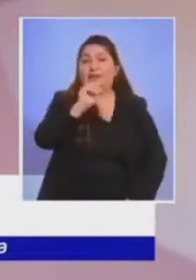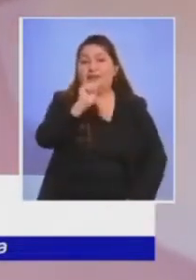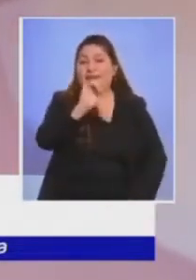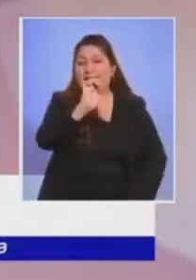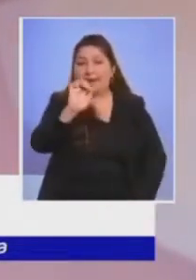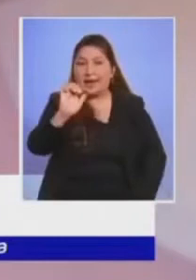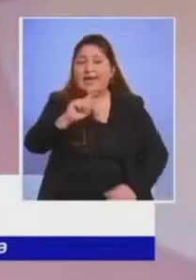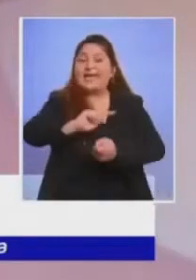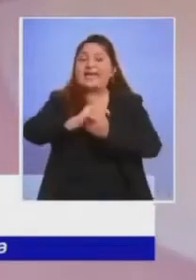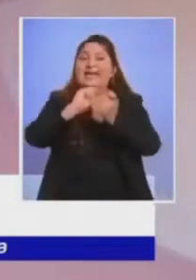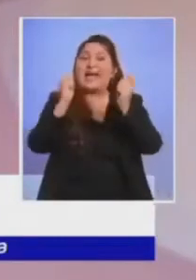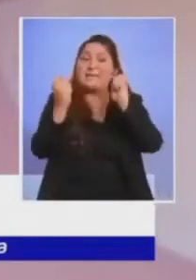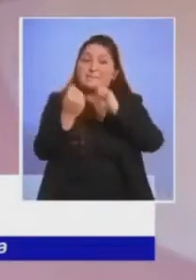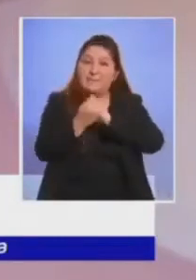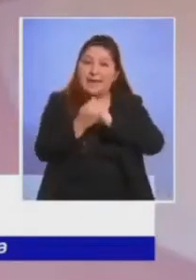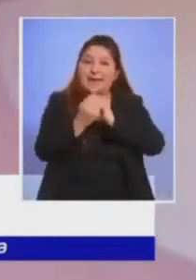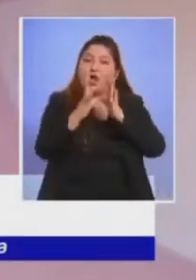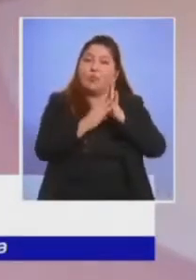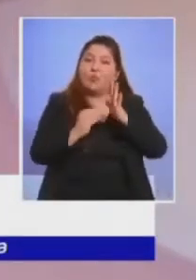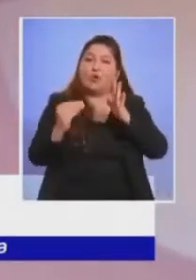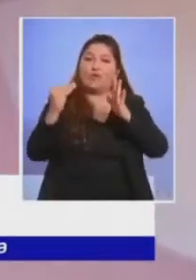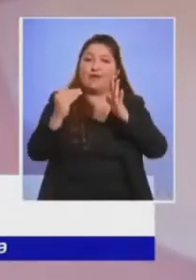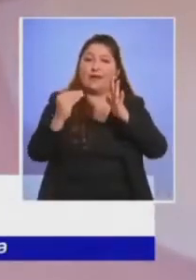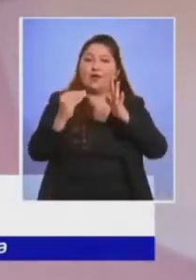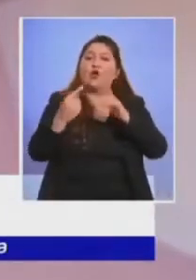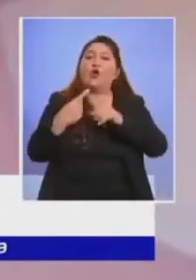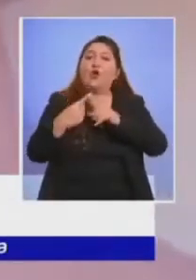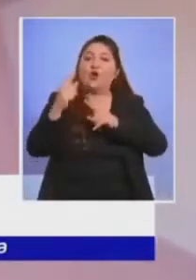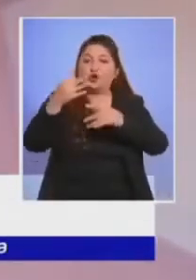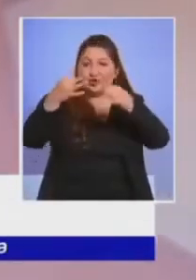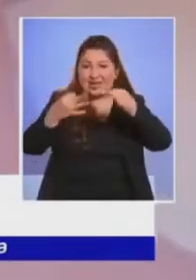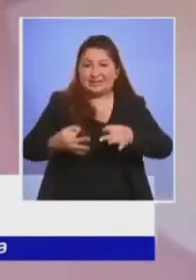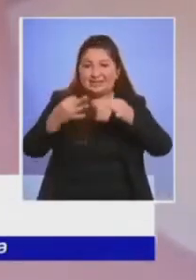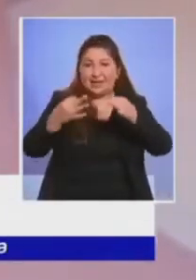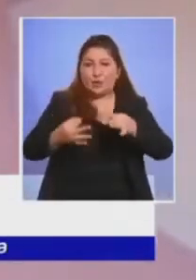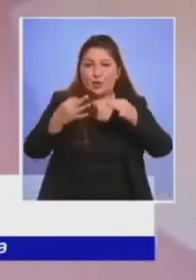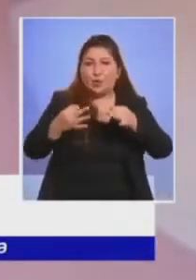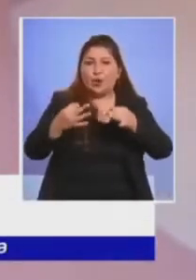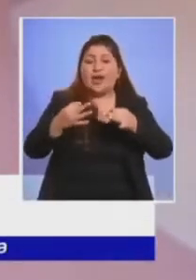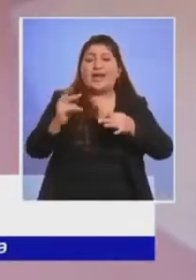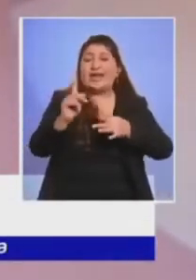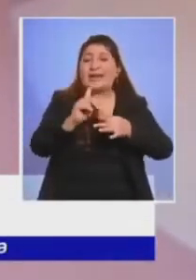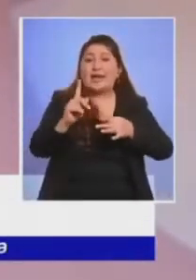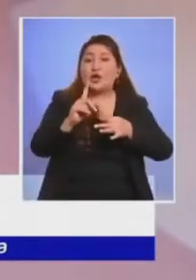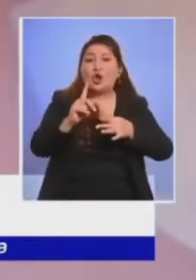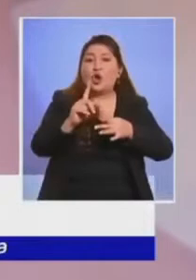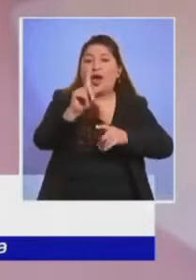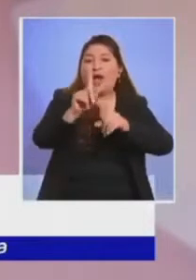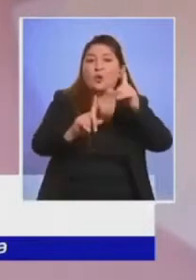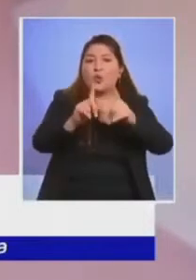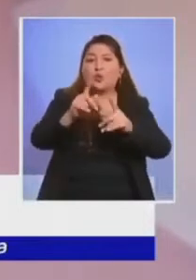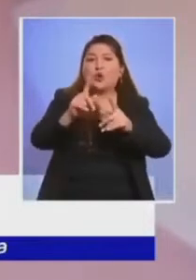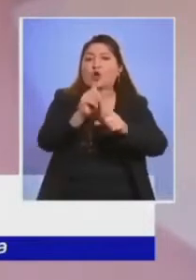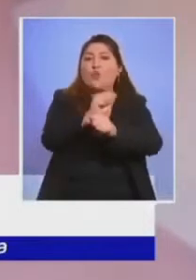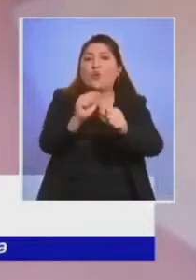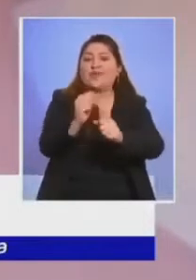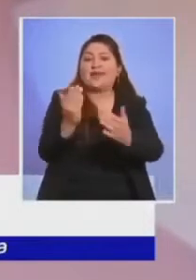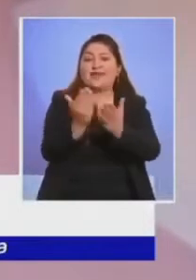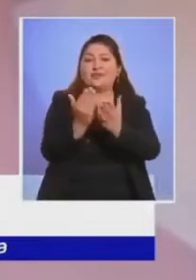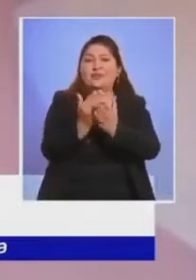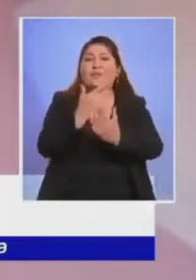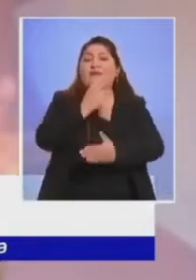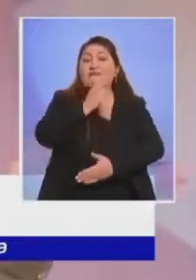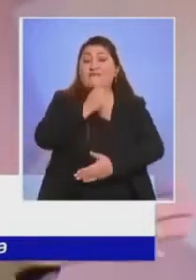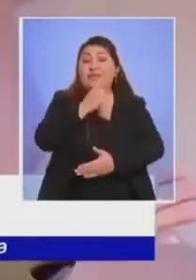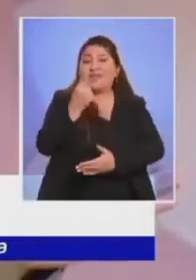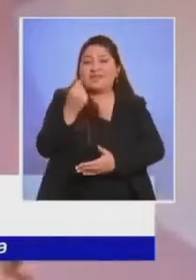para pasar a uno que asegure la gratuidad y que nadie se quede afuera, que nadie se quede afuera por problemas de recursos. Ese es un